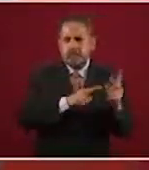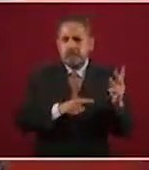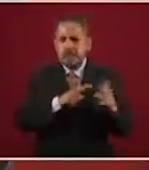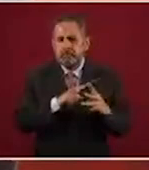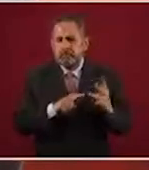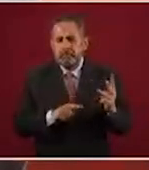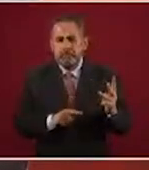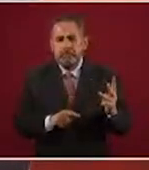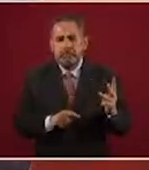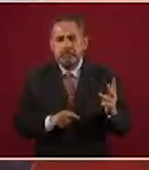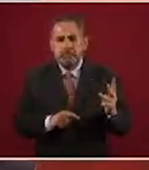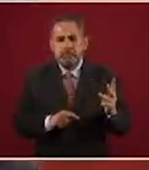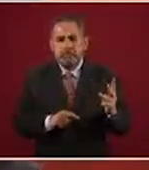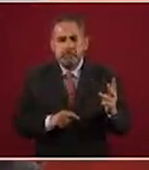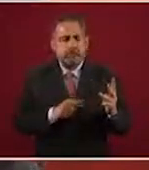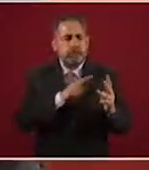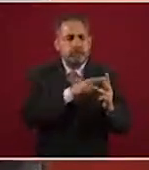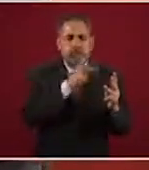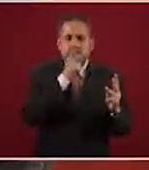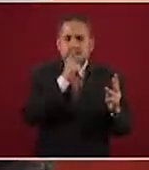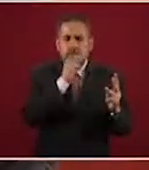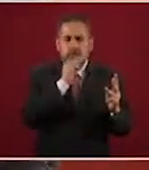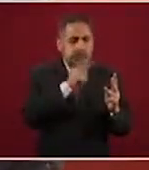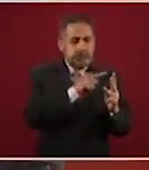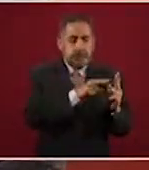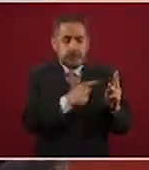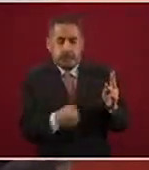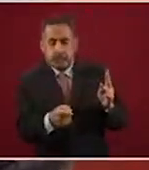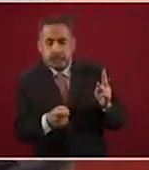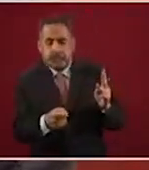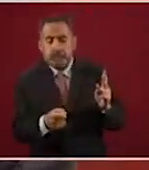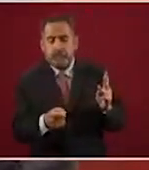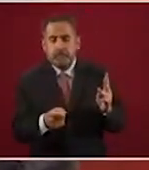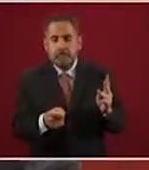que perdieron a sus esposas,